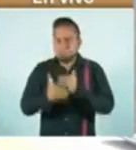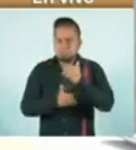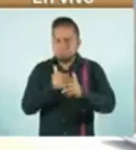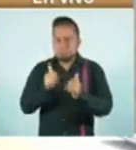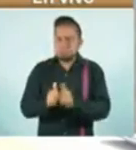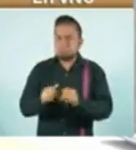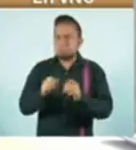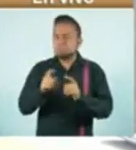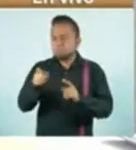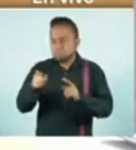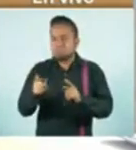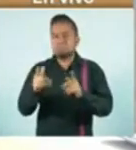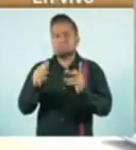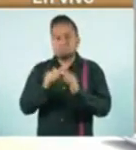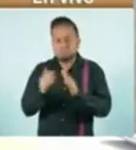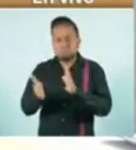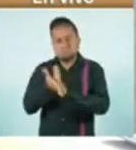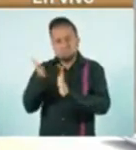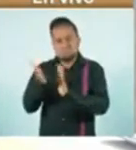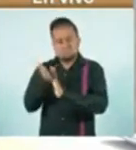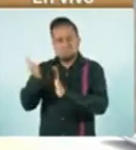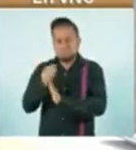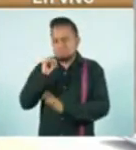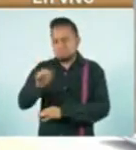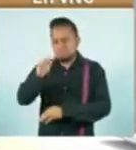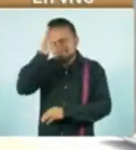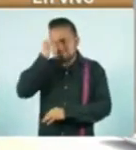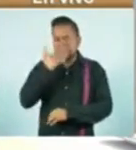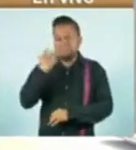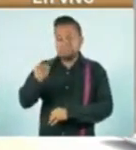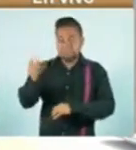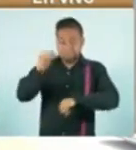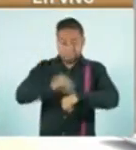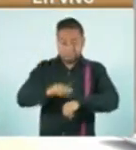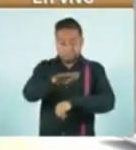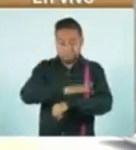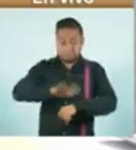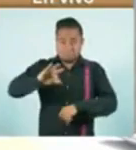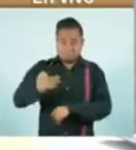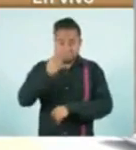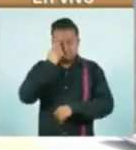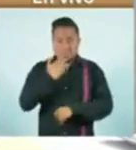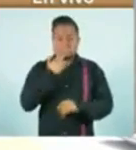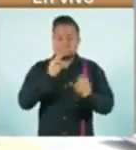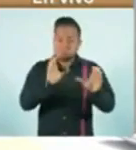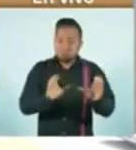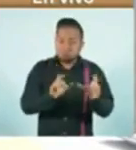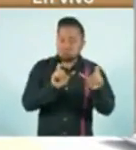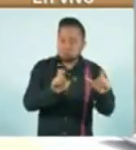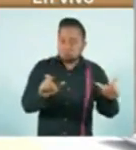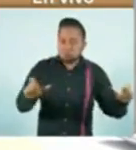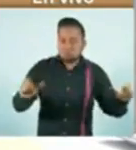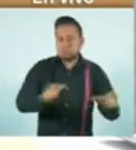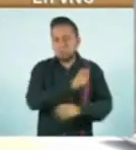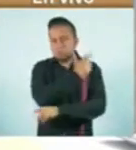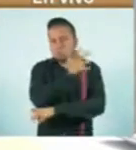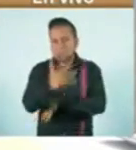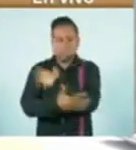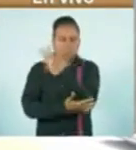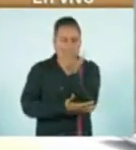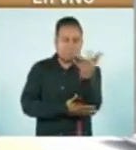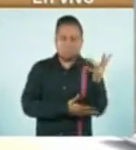no estamos en contra de eso. Pero no puede ser en áreas destinadas a la conservación, en áreas protegidas o en áreas de